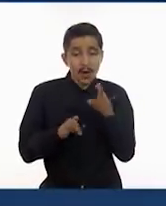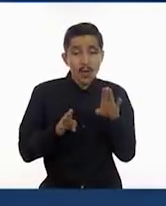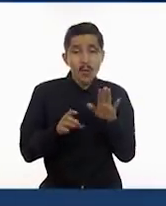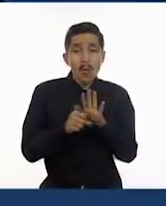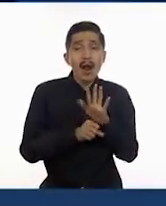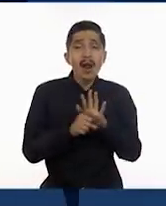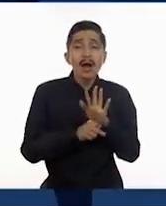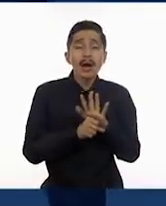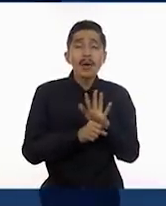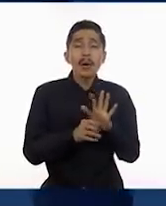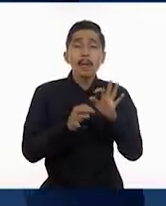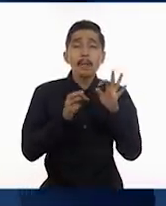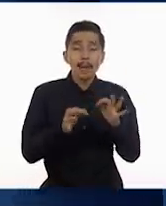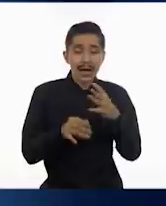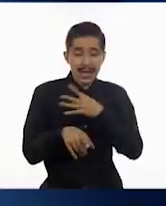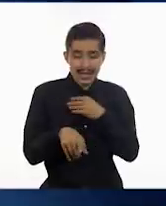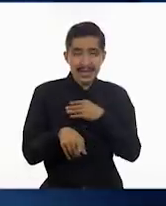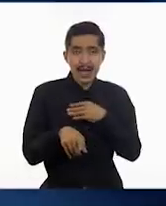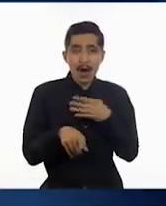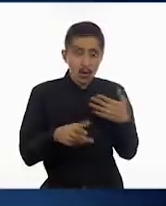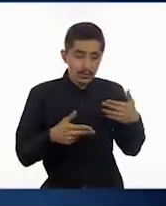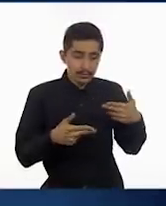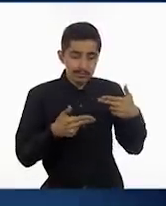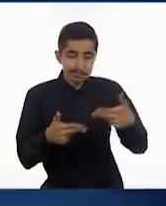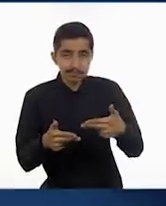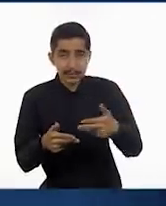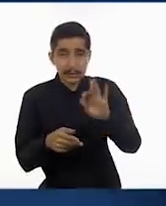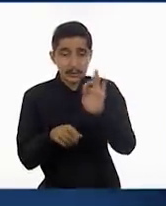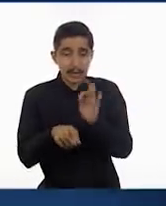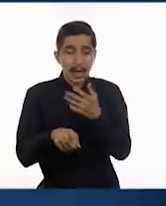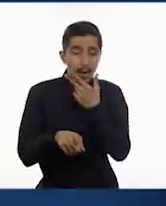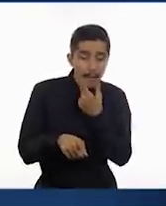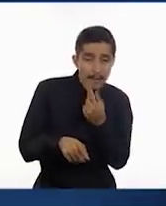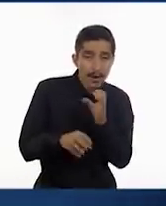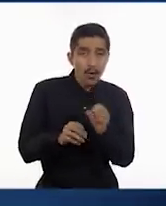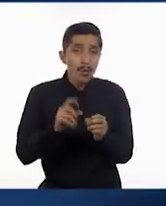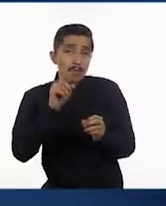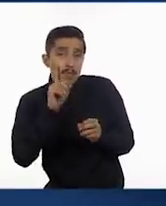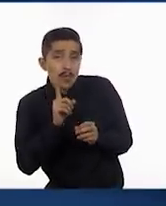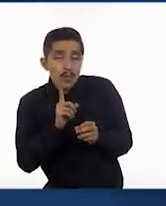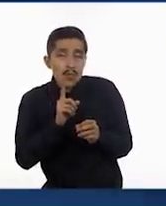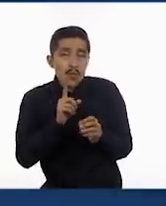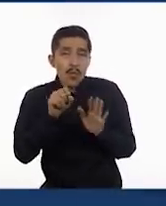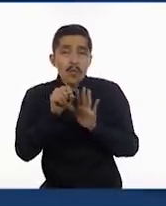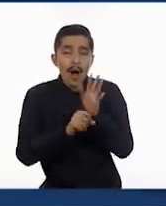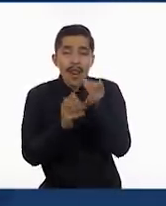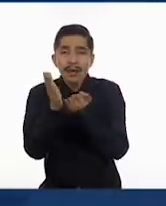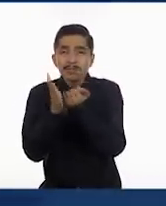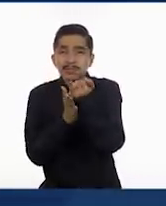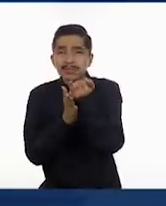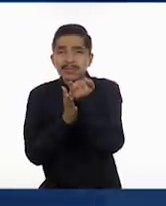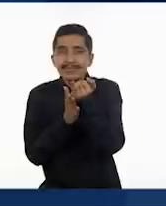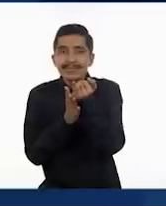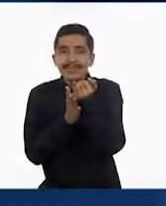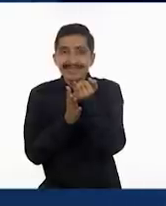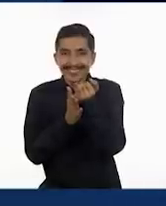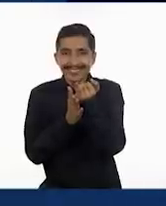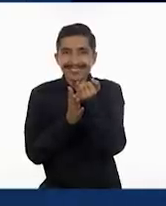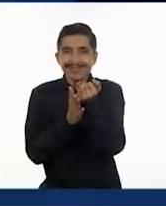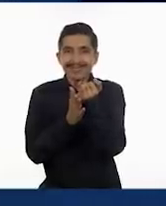determinar el de los hijos, si es hombre o si es mujer. Muy bien. O sea, por